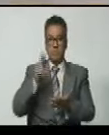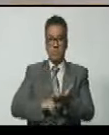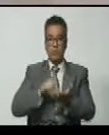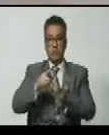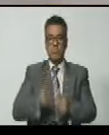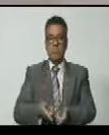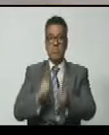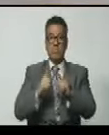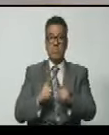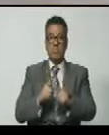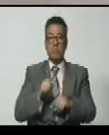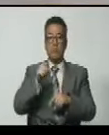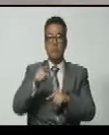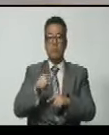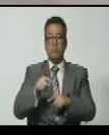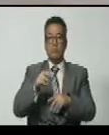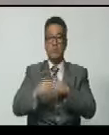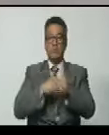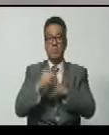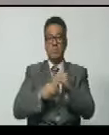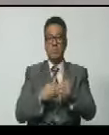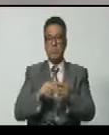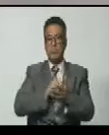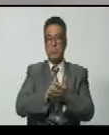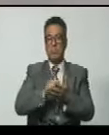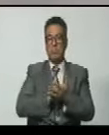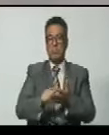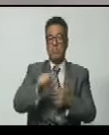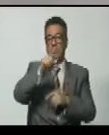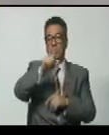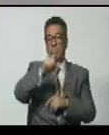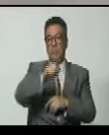la autorización correspondiente de acuerdo a lo que está consagrado en el artículo